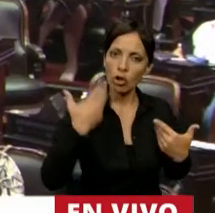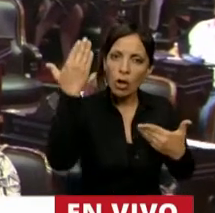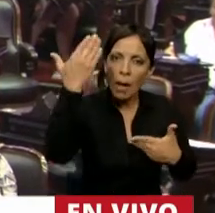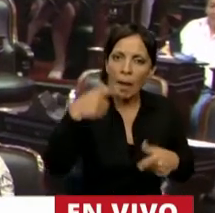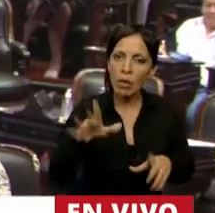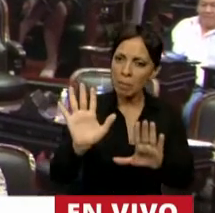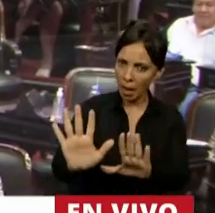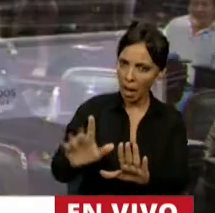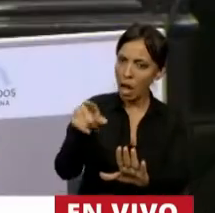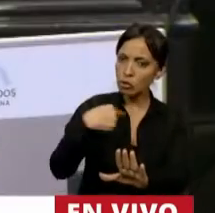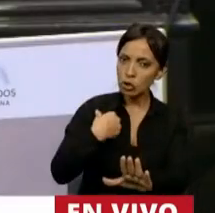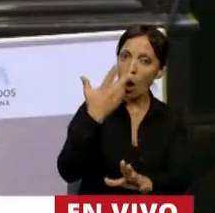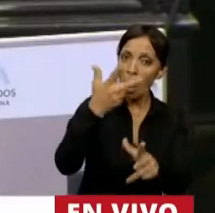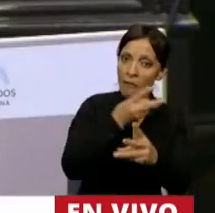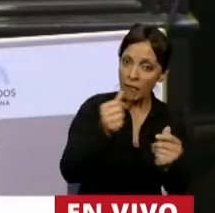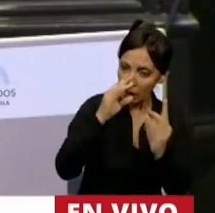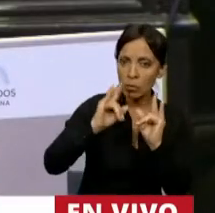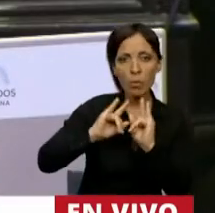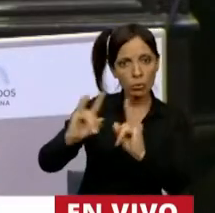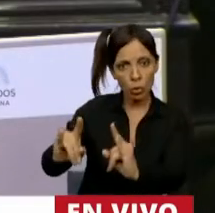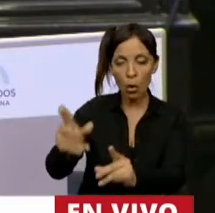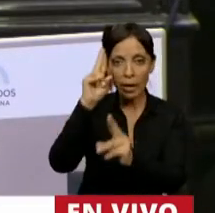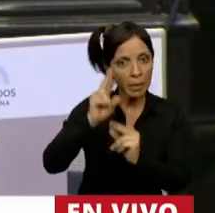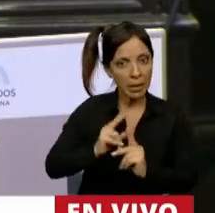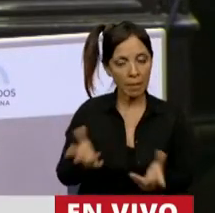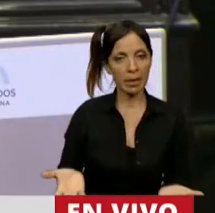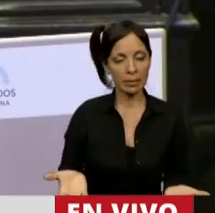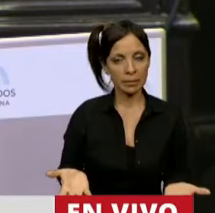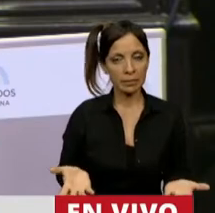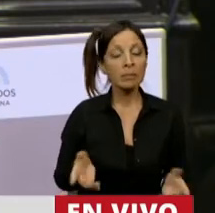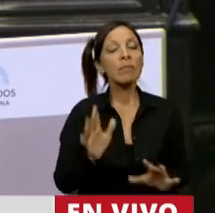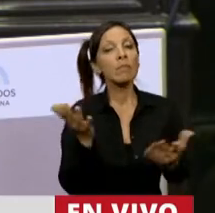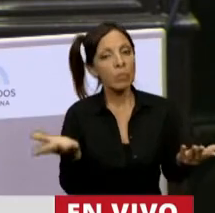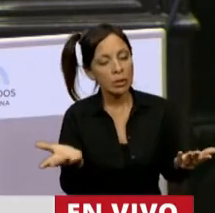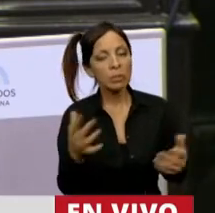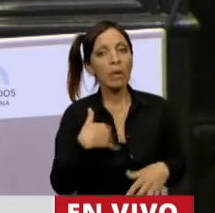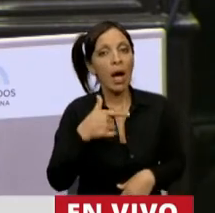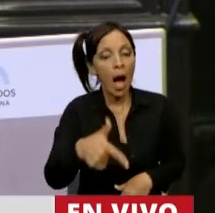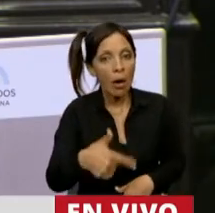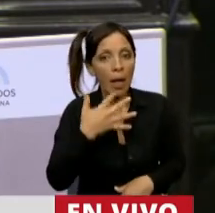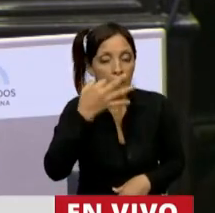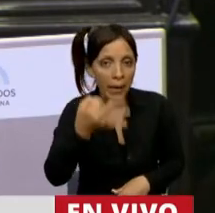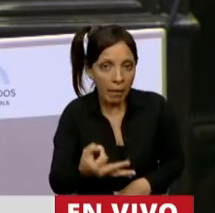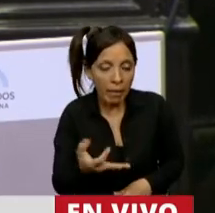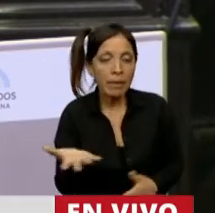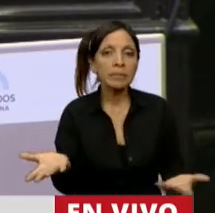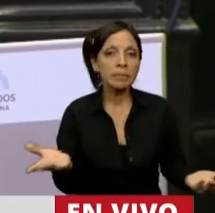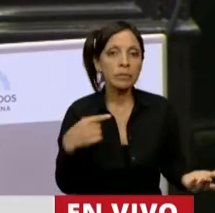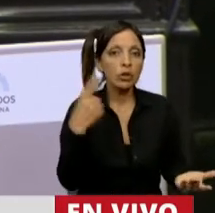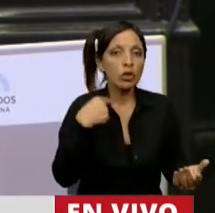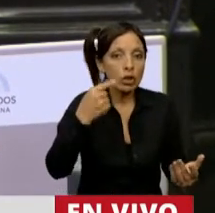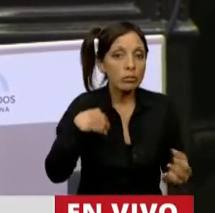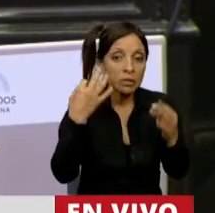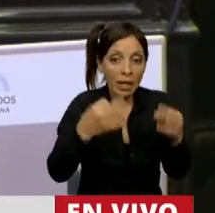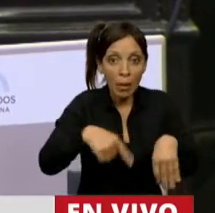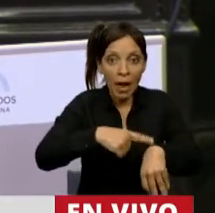Cuando termino, usted hará uso de la palabra. Le pido que sea respetuoso. Entonces, lo cierto es que llegamos a este momento, se le